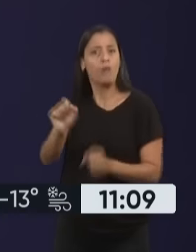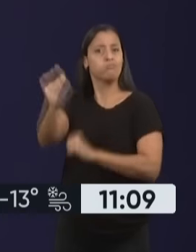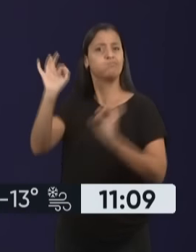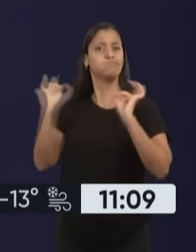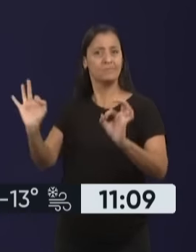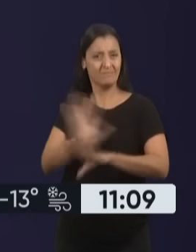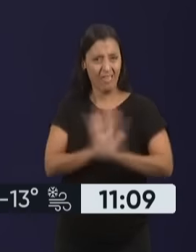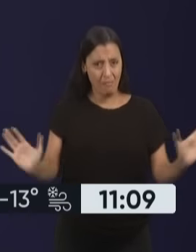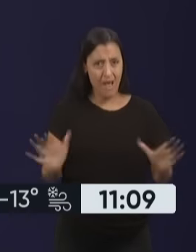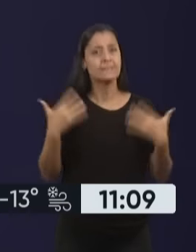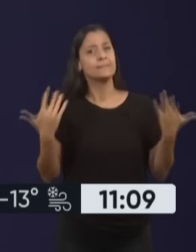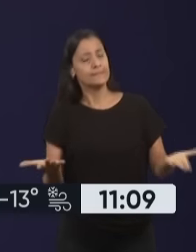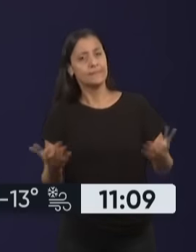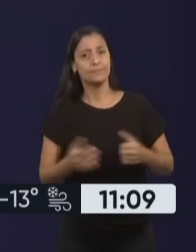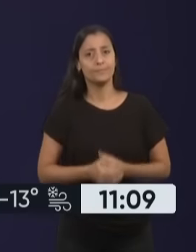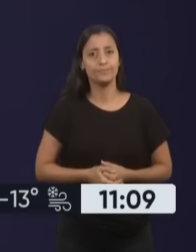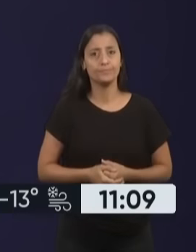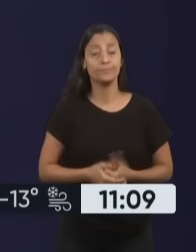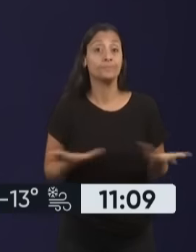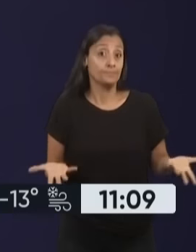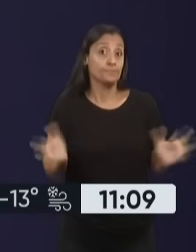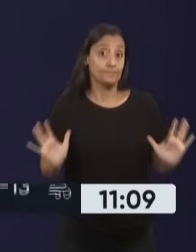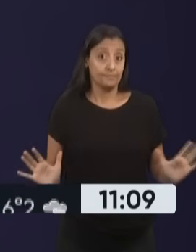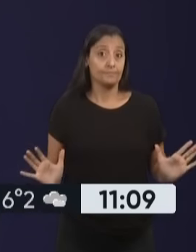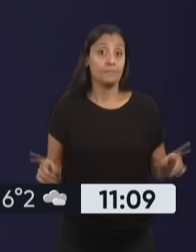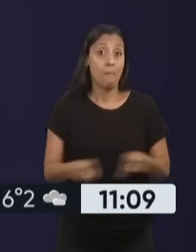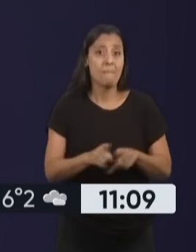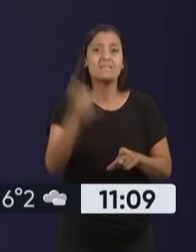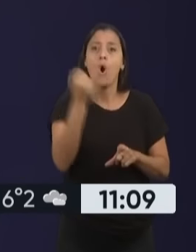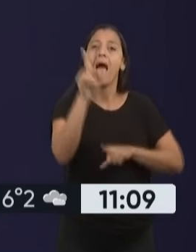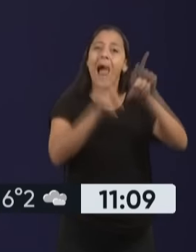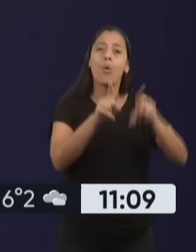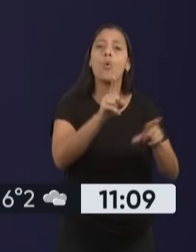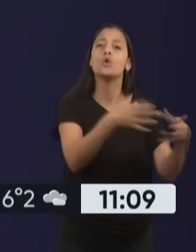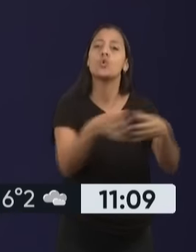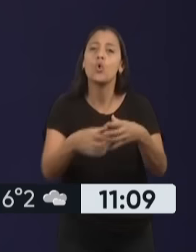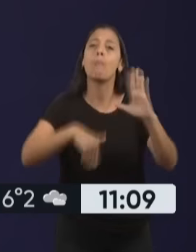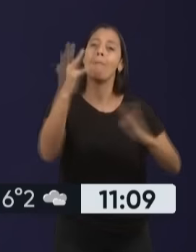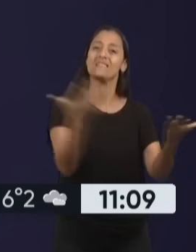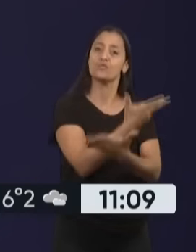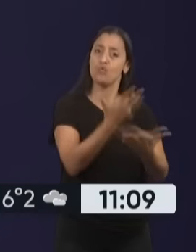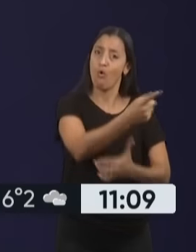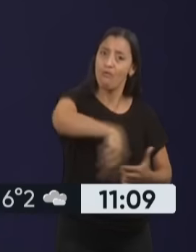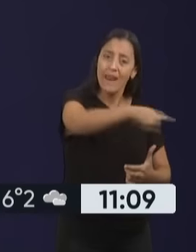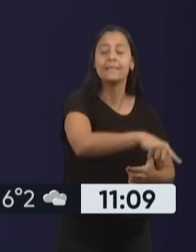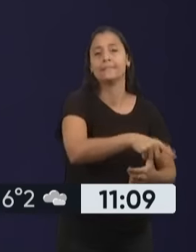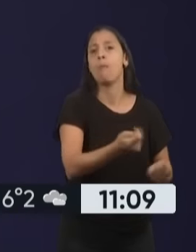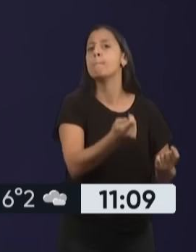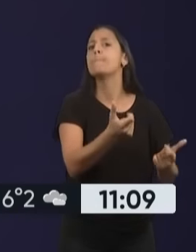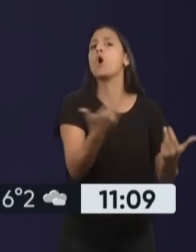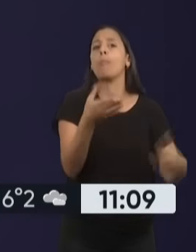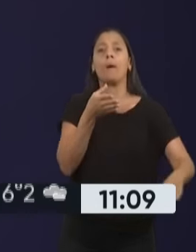carrera eh y de hecho Bueno de los sectores vulnerables eh son pocos los que logran